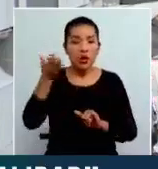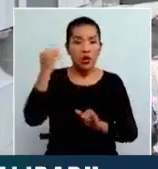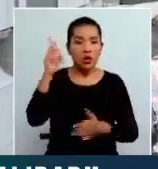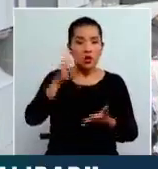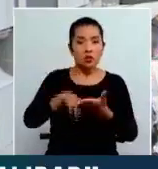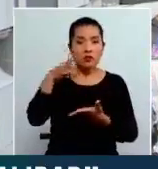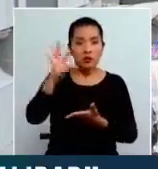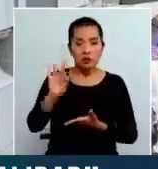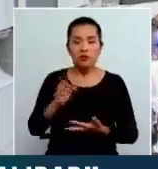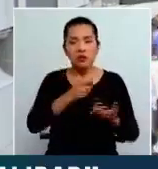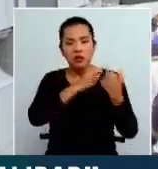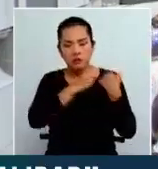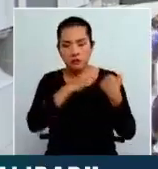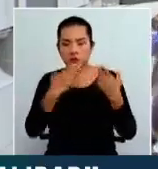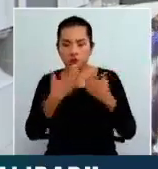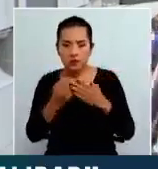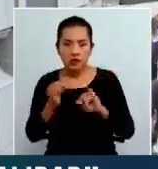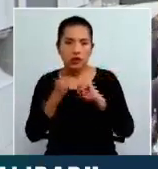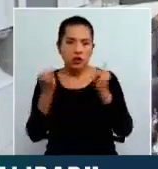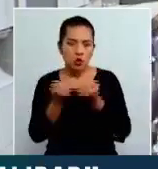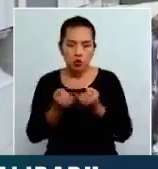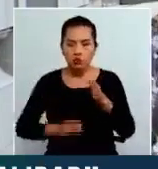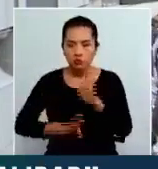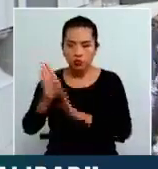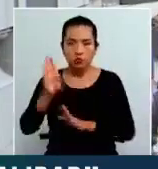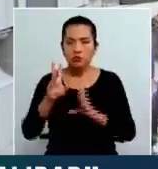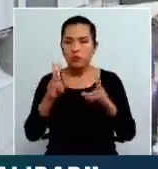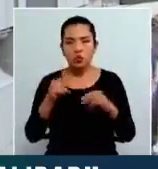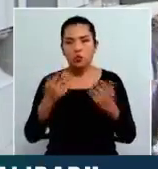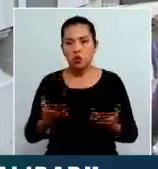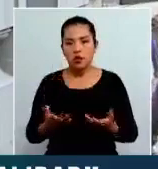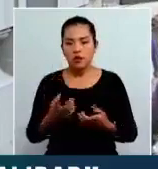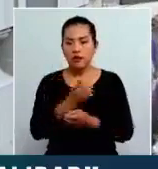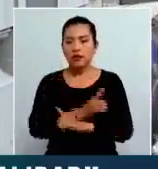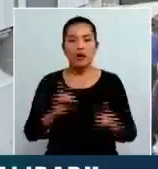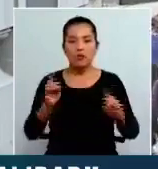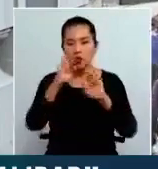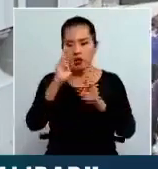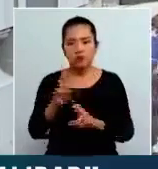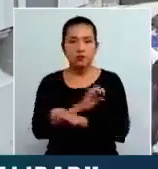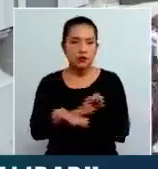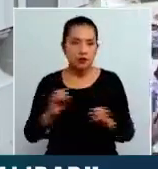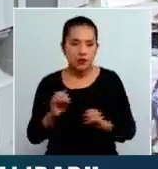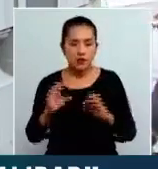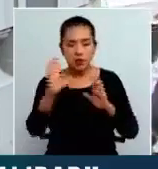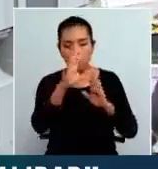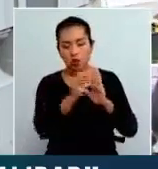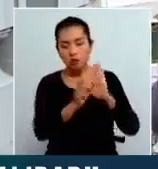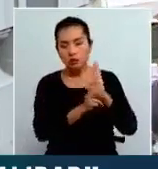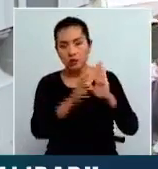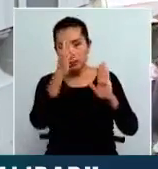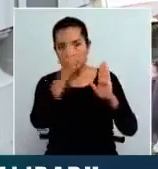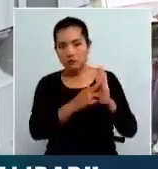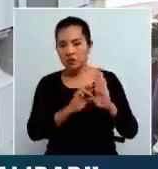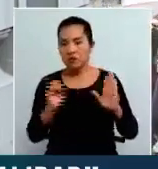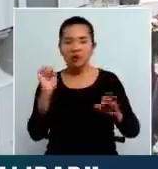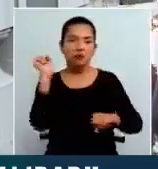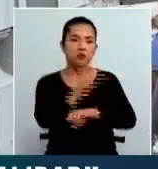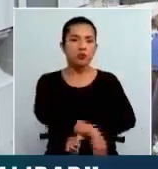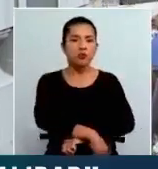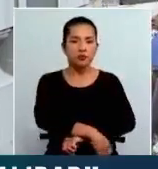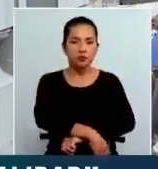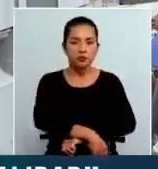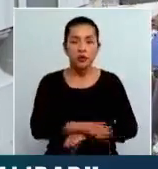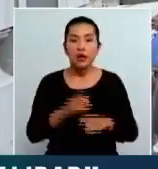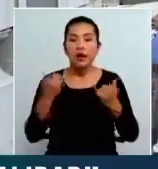un compromiso con esa institucionalidad, con la institucionalidad democrática, con la constitución política del Estado a la que vulneraron. Ahora lo que